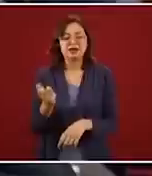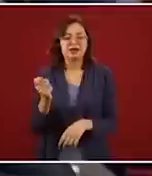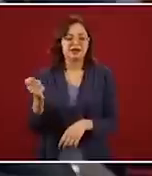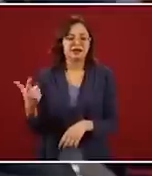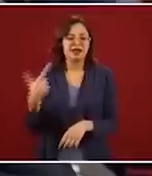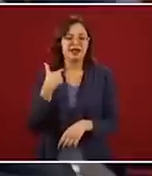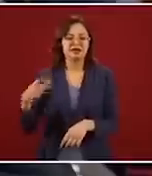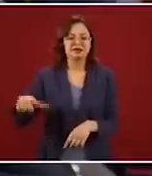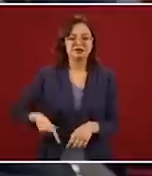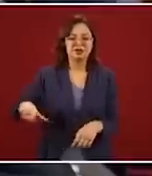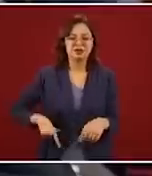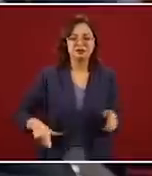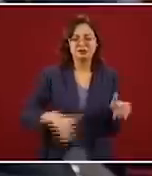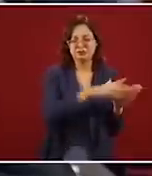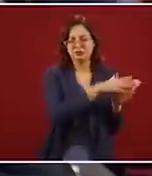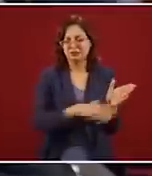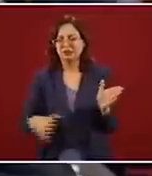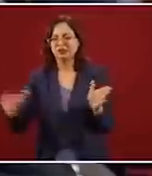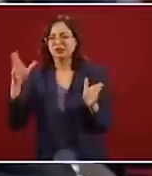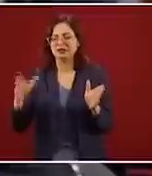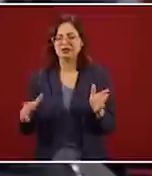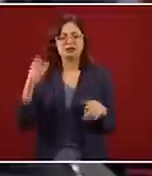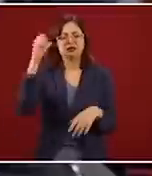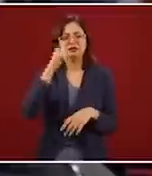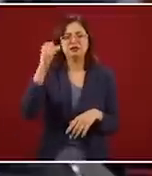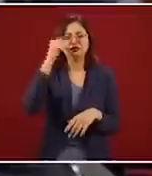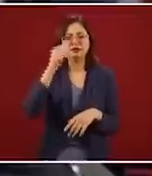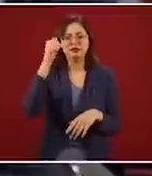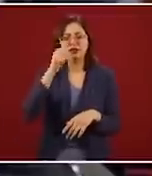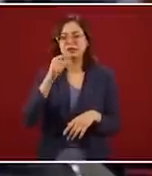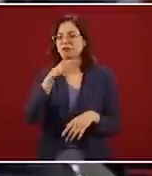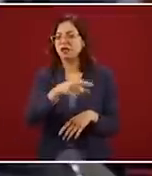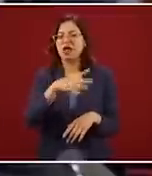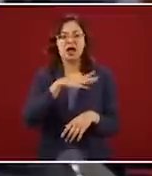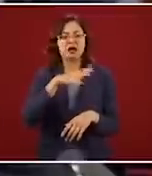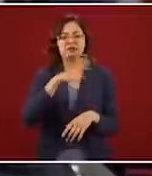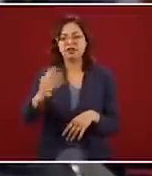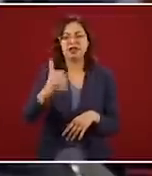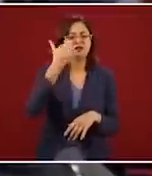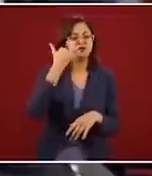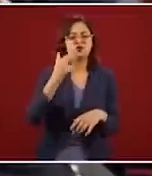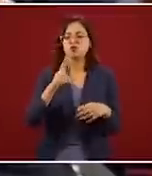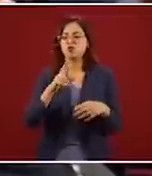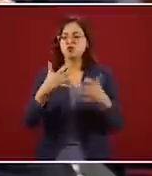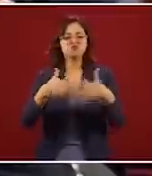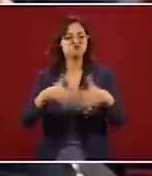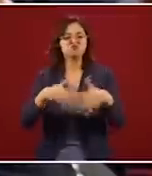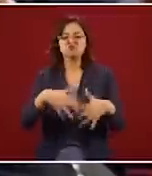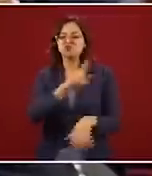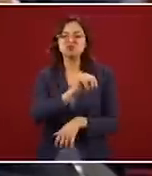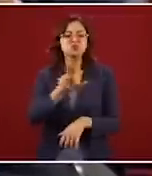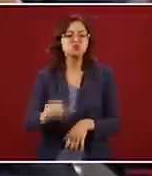siempre el funcionario público se oculta y pone un 1-800 que nunca funciona. Entonces, no quisiera que fuera el